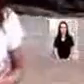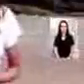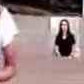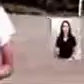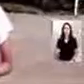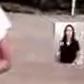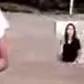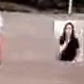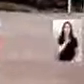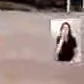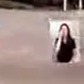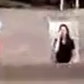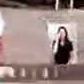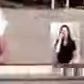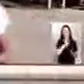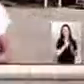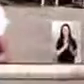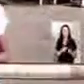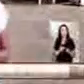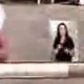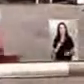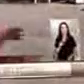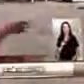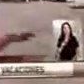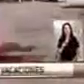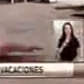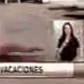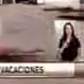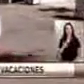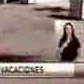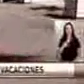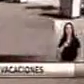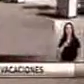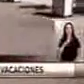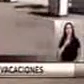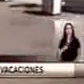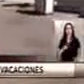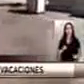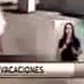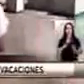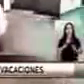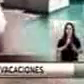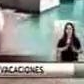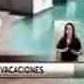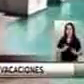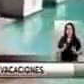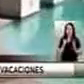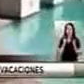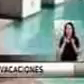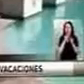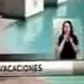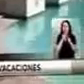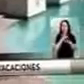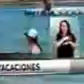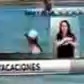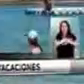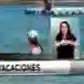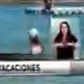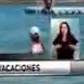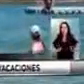Al último día de nuestro viaje. Estamos en el Caribe Hilton y ahora vamos a bajar las revoluciones, disfrutando de las playas de San Juan.